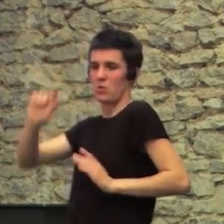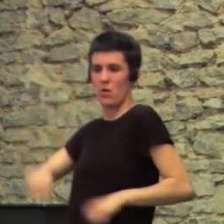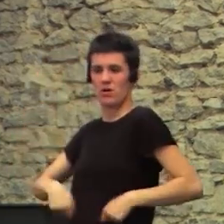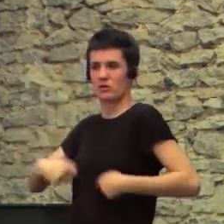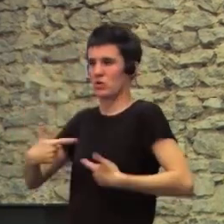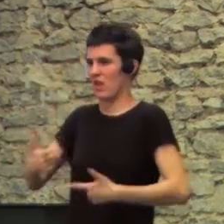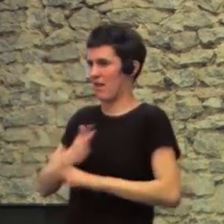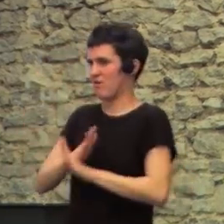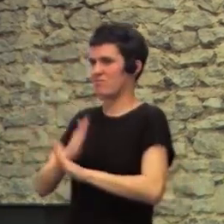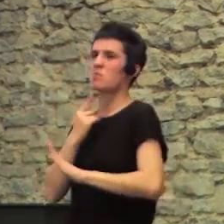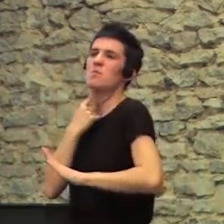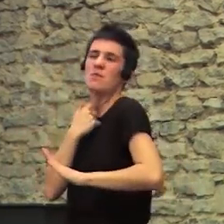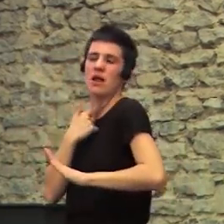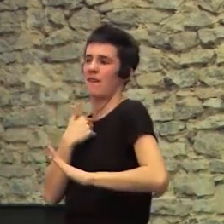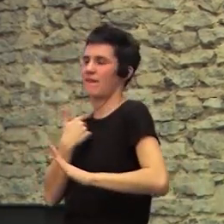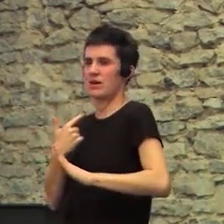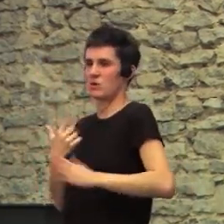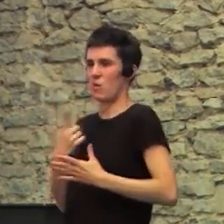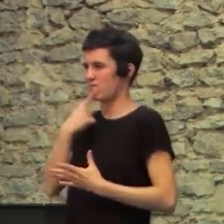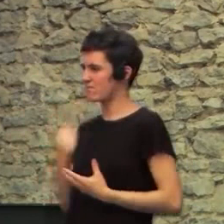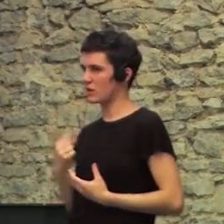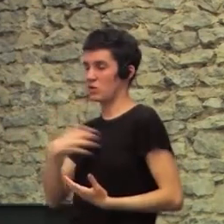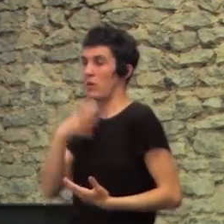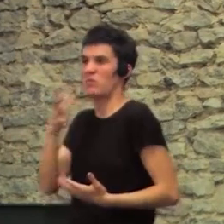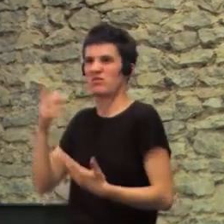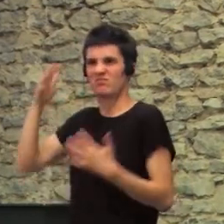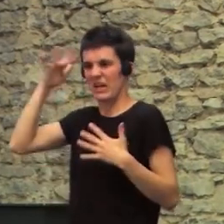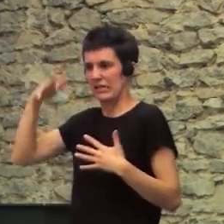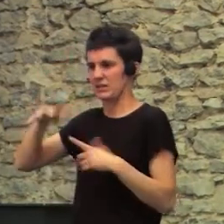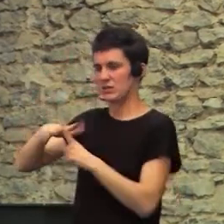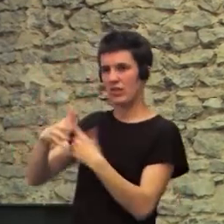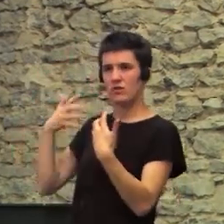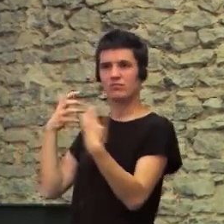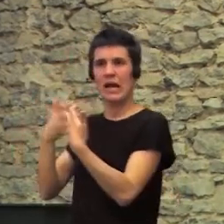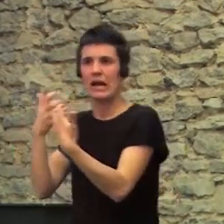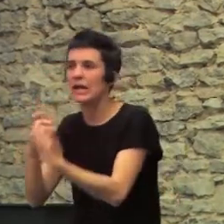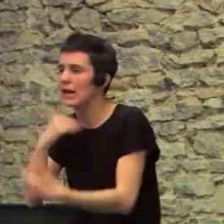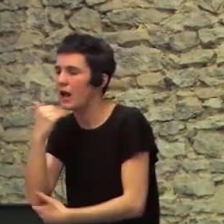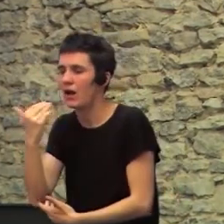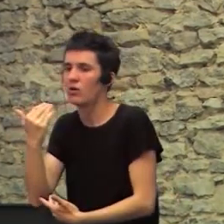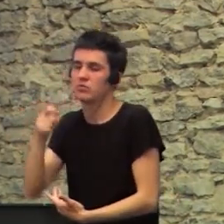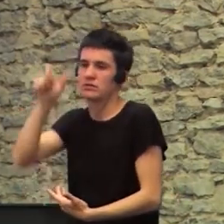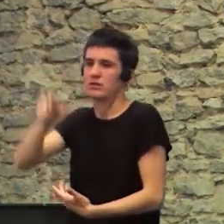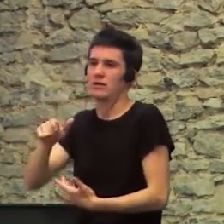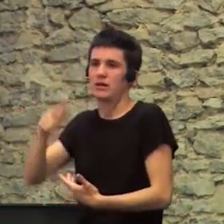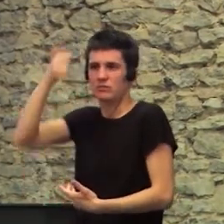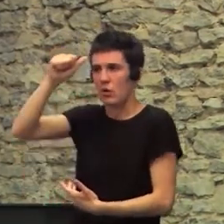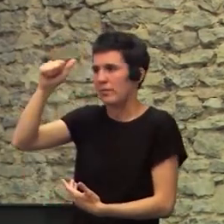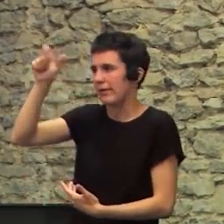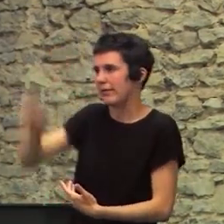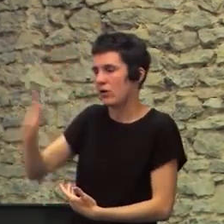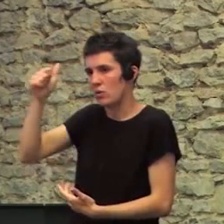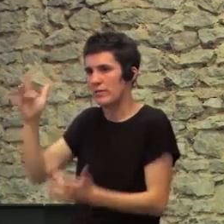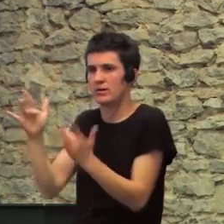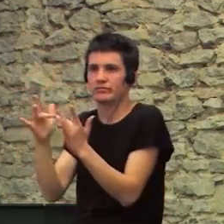estaban en momentos de aislamiento por guerras o por lo que fuera y entonces tenían que tener relaciones sexuales entre ellos porque no podían controlar sus